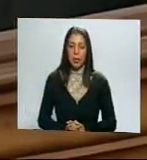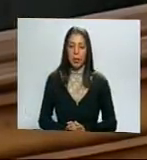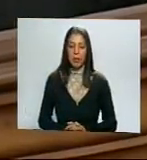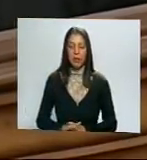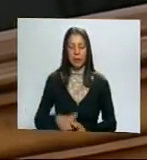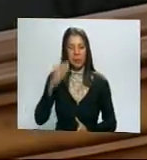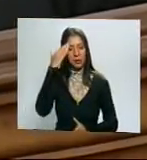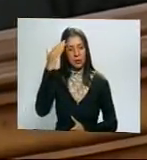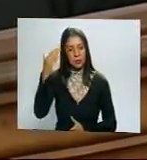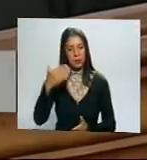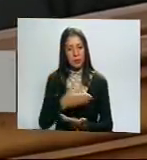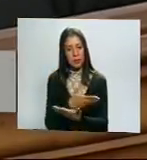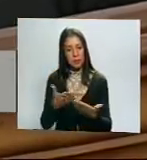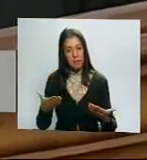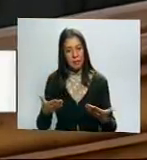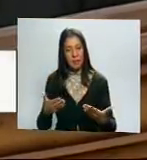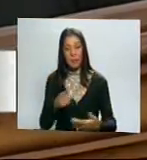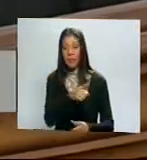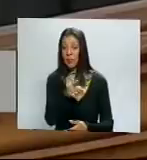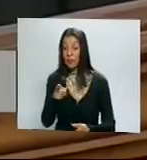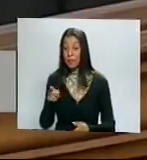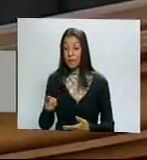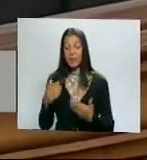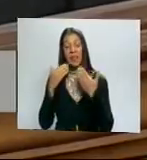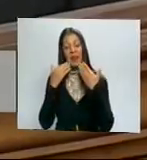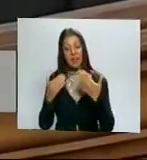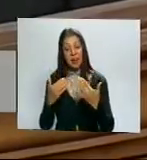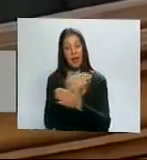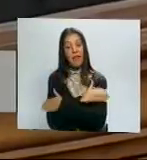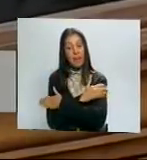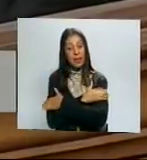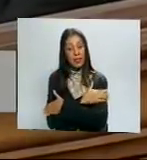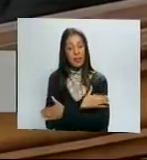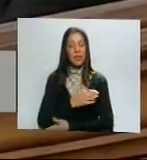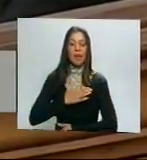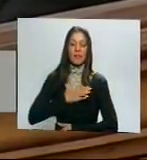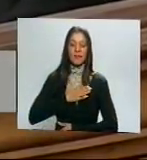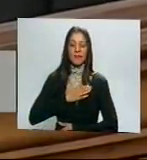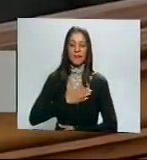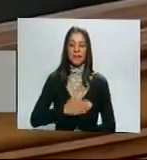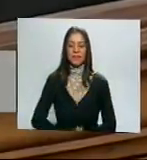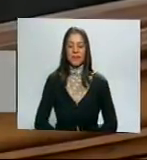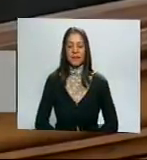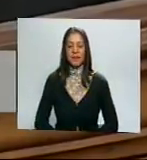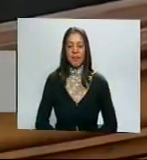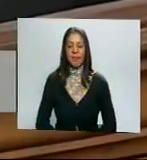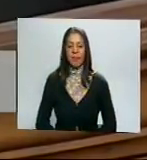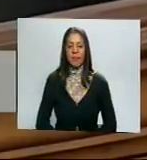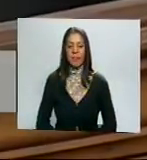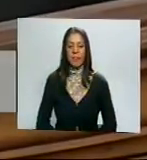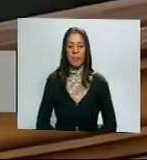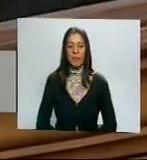Saludos y agradecimiento por las felicitaciones a los colegas y a las colegas constituyentes.